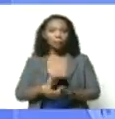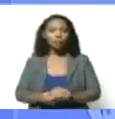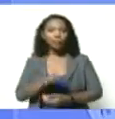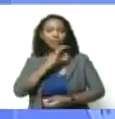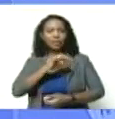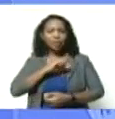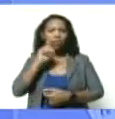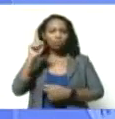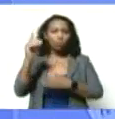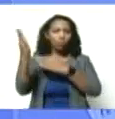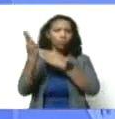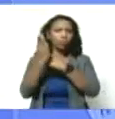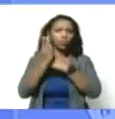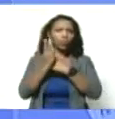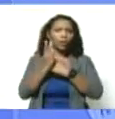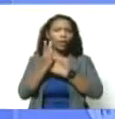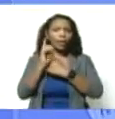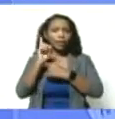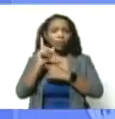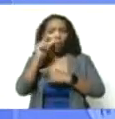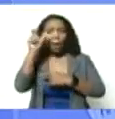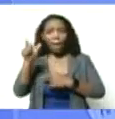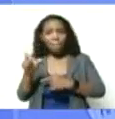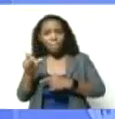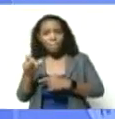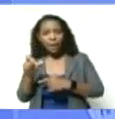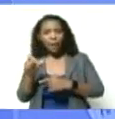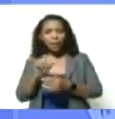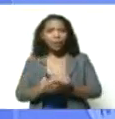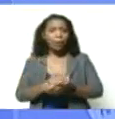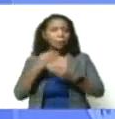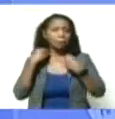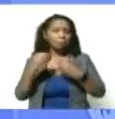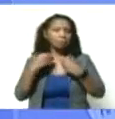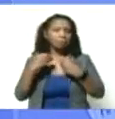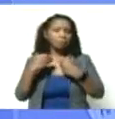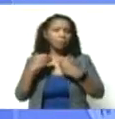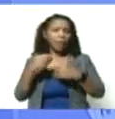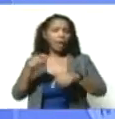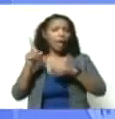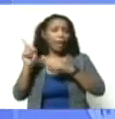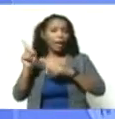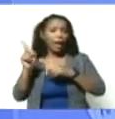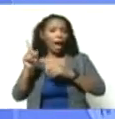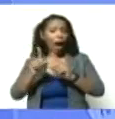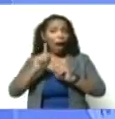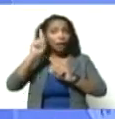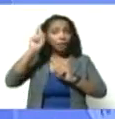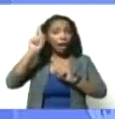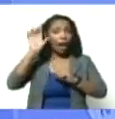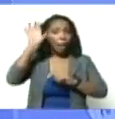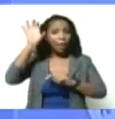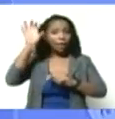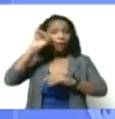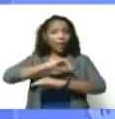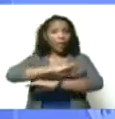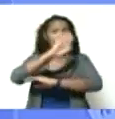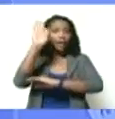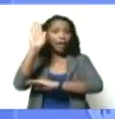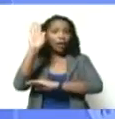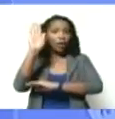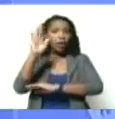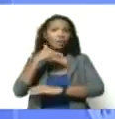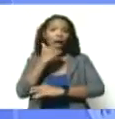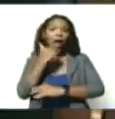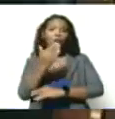ten misericordia de tu siervo Earle Herrera, para que esté allá en la patria celestial. Si cometió